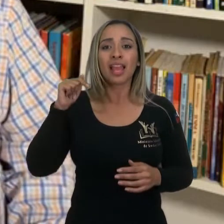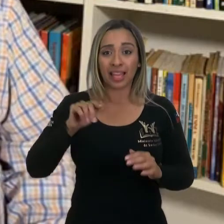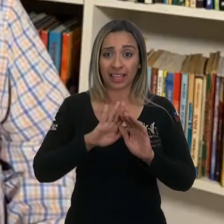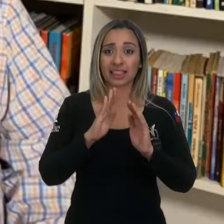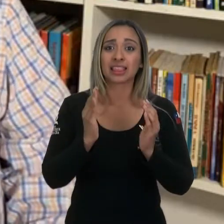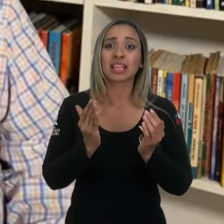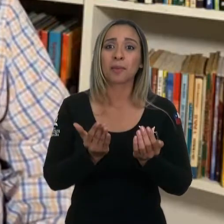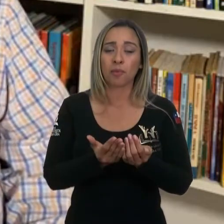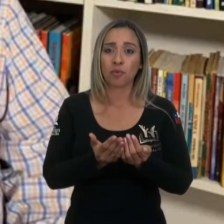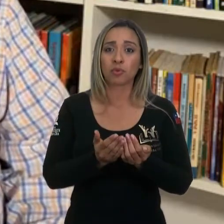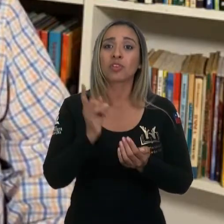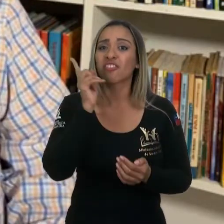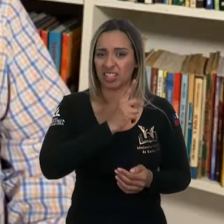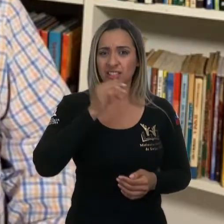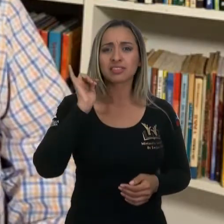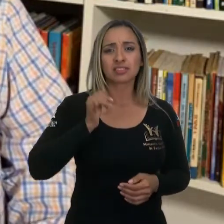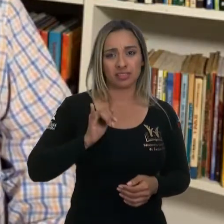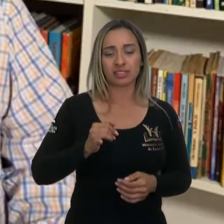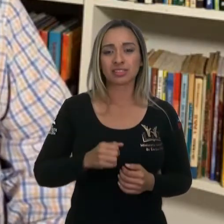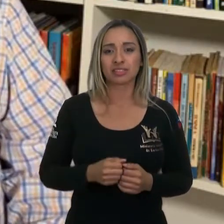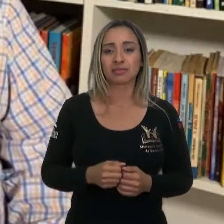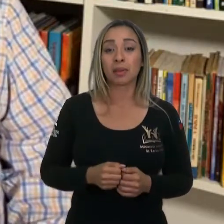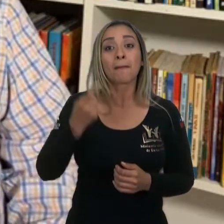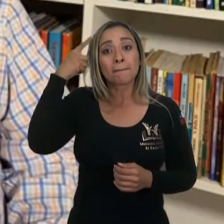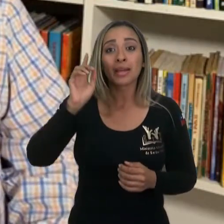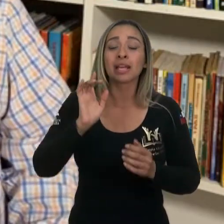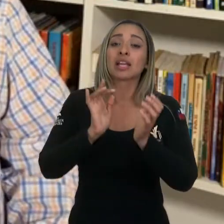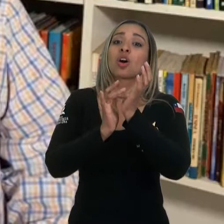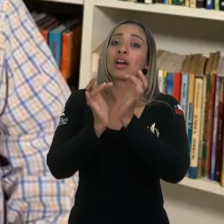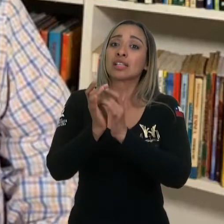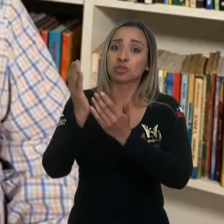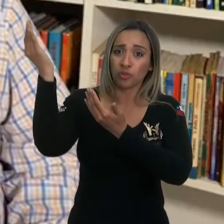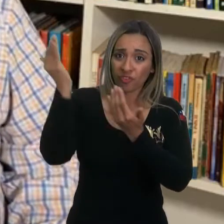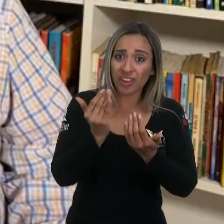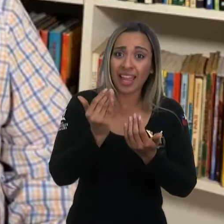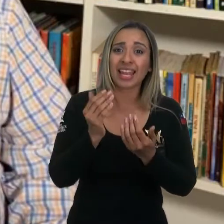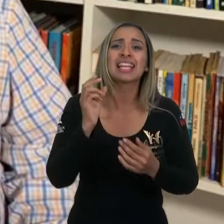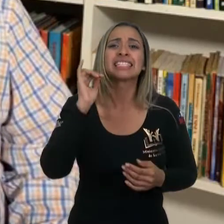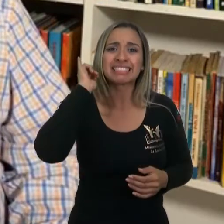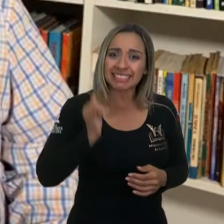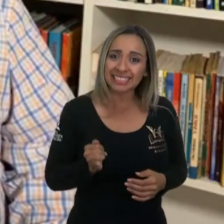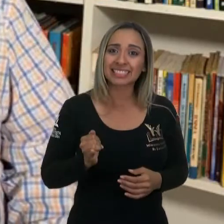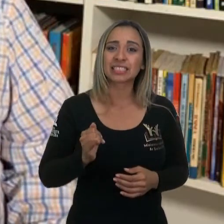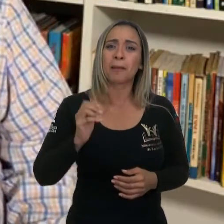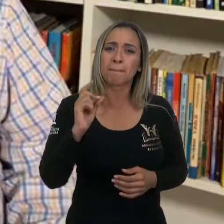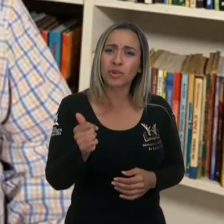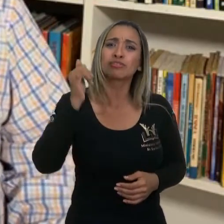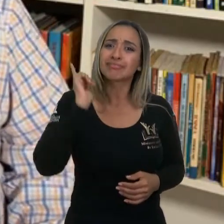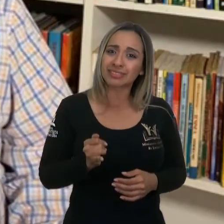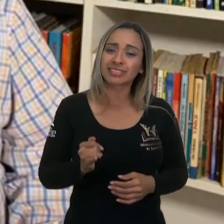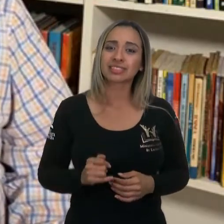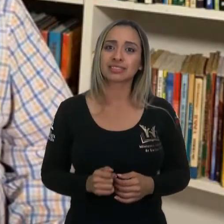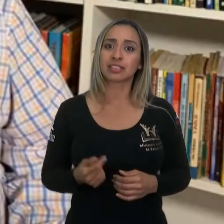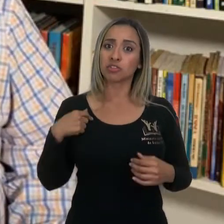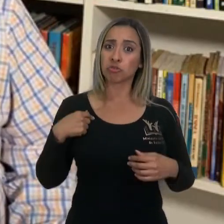el mundo acabara un día? Claro que sí. ¿Que el día de la venida de Cristo está cerca? Claro que sí. ¿Pero sembrar